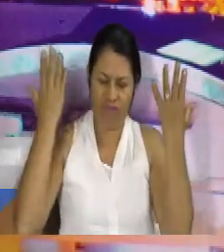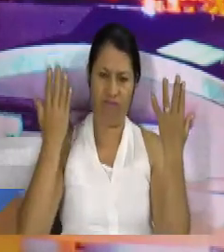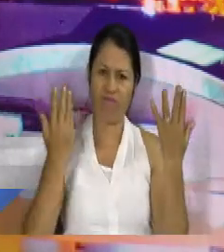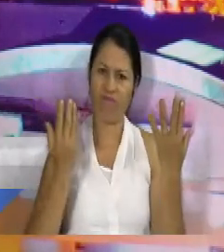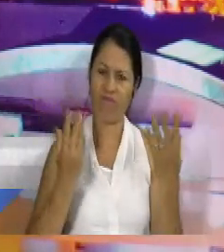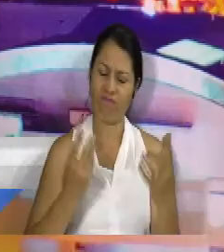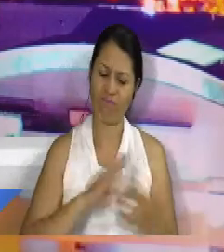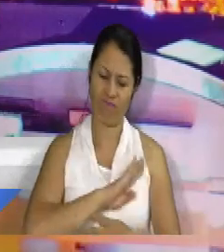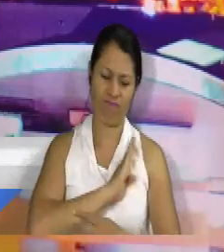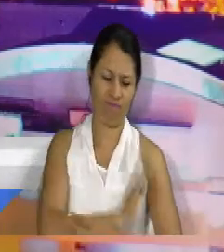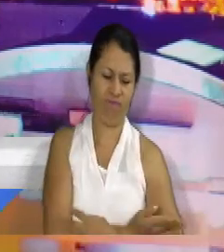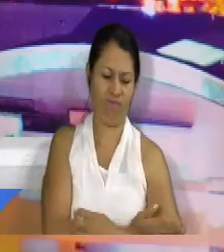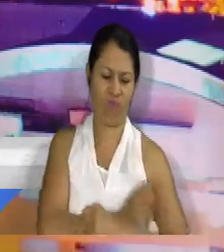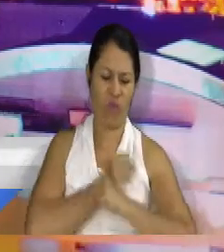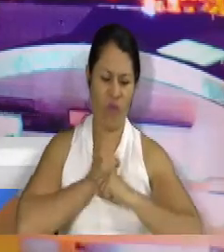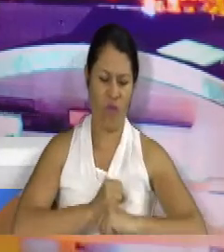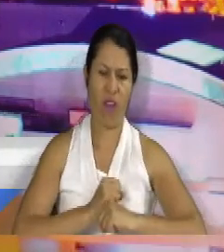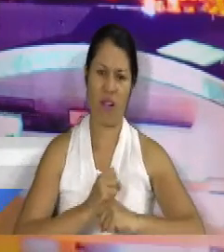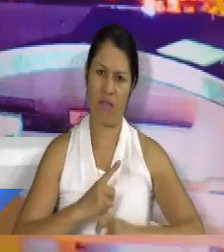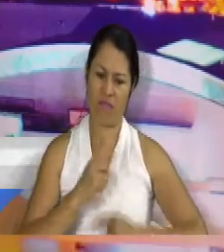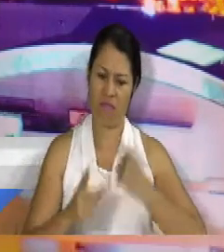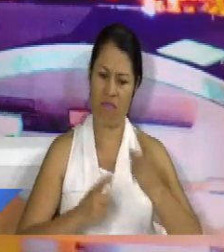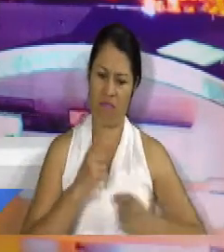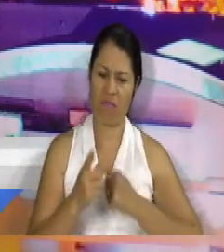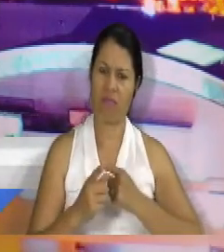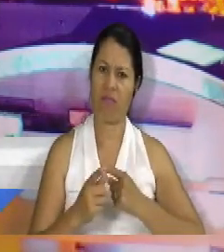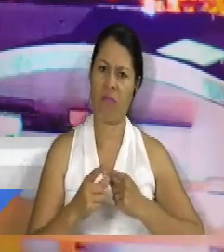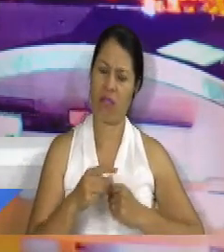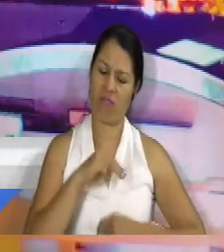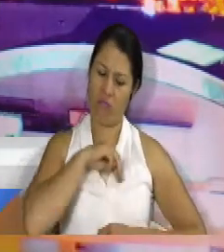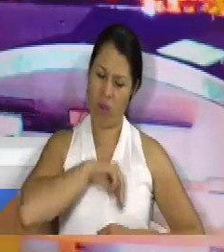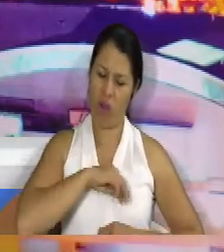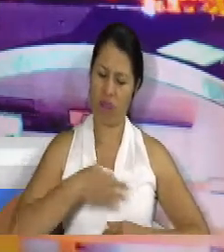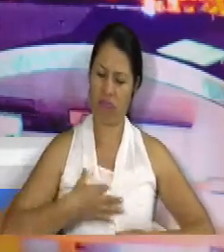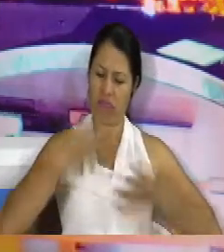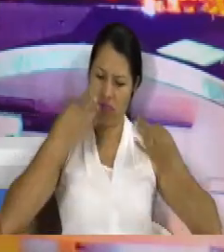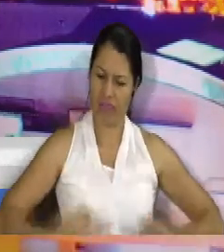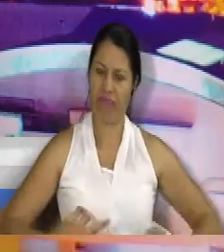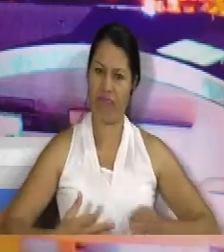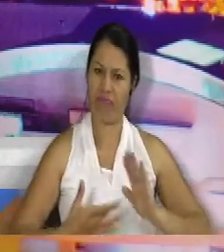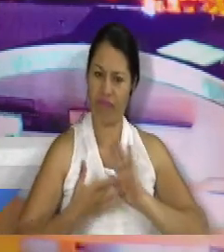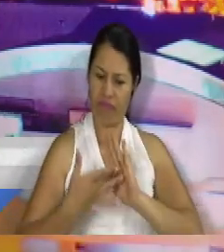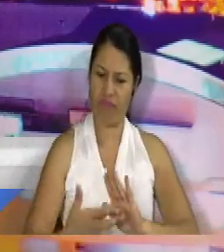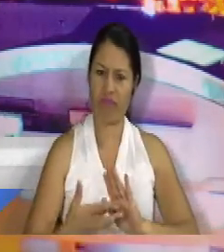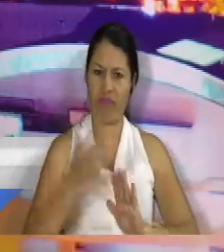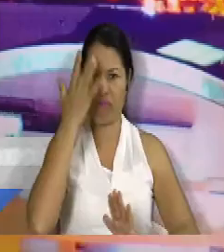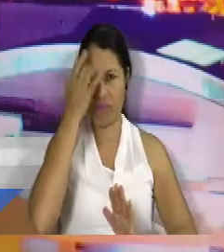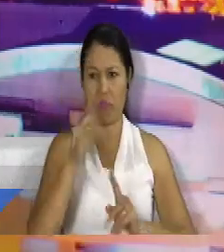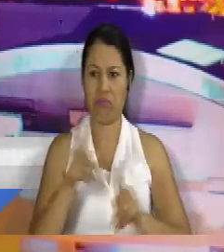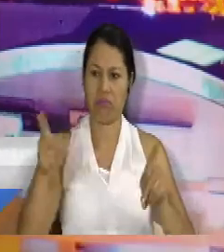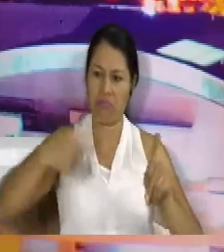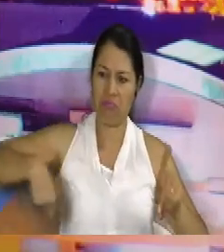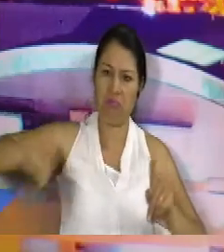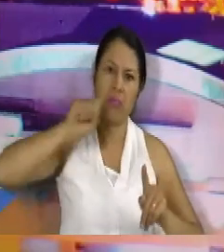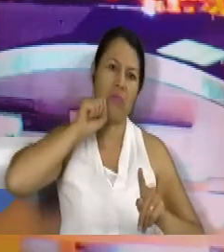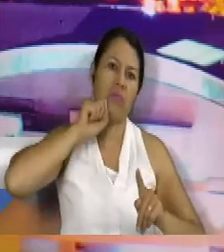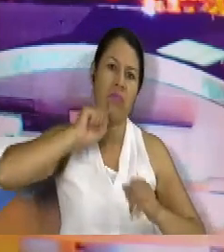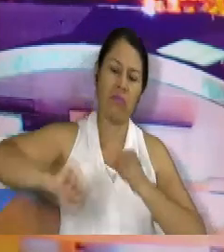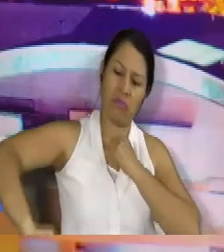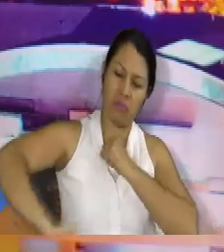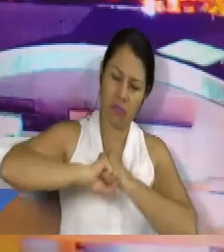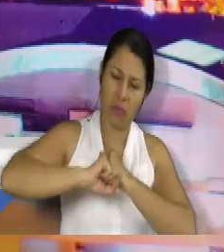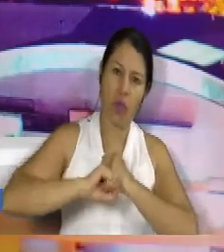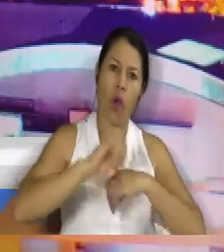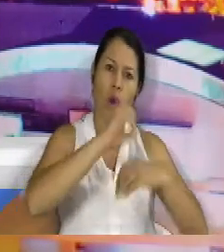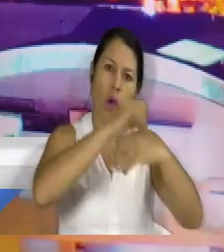valor y sobre todo con moral, porque la solidaridad que recibí de la población de Barrancabermeja, de las organizaciones sociales de